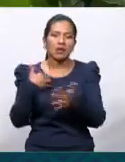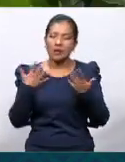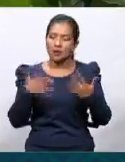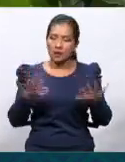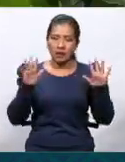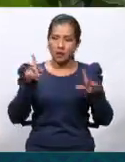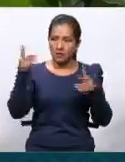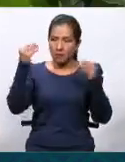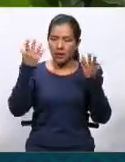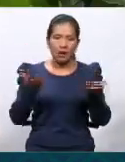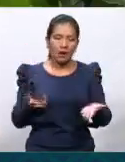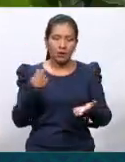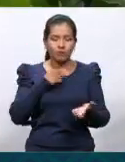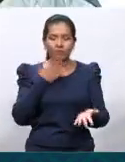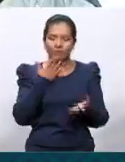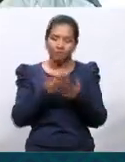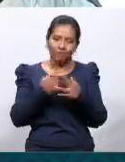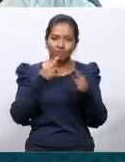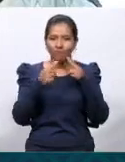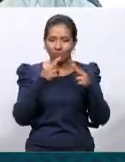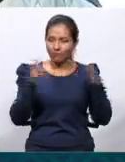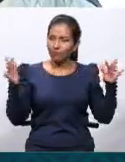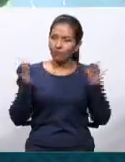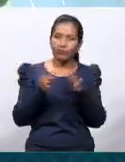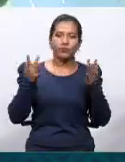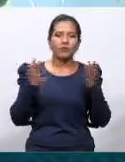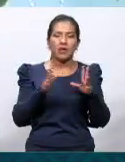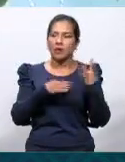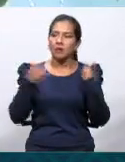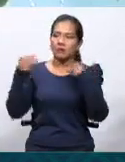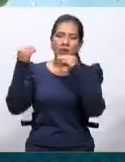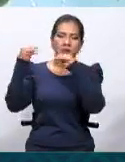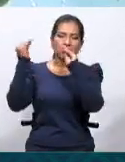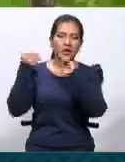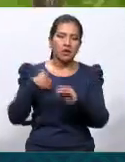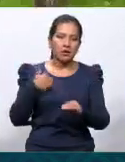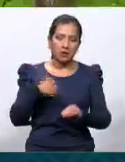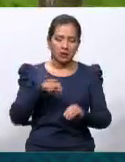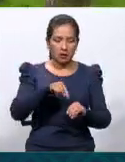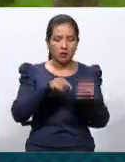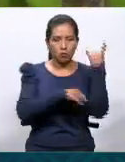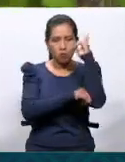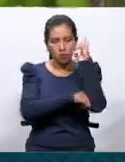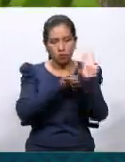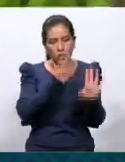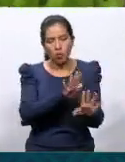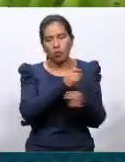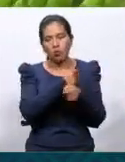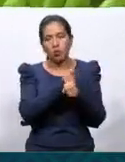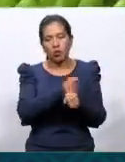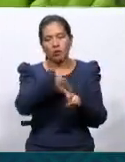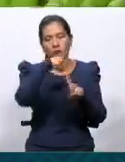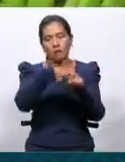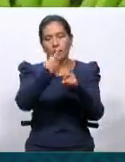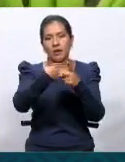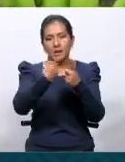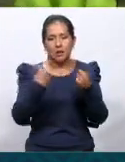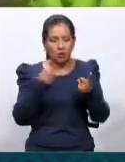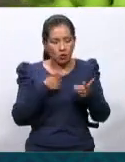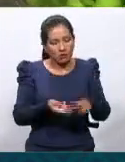está en los mercados. Esa es una buena noticia también para ustedes, que sí, ahora están implementando ya con el programa del banano para más